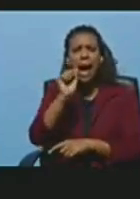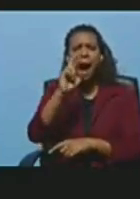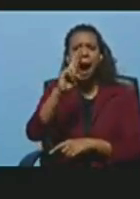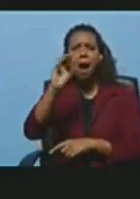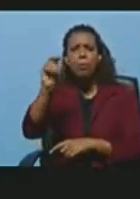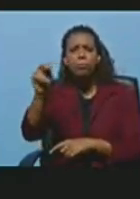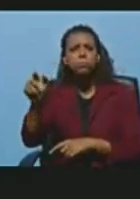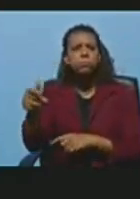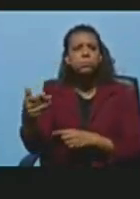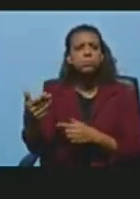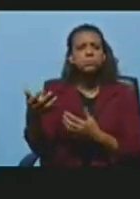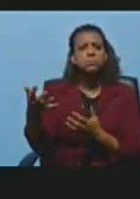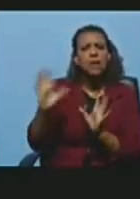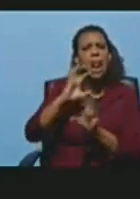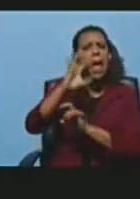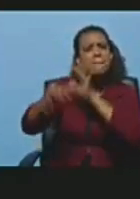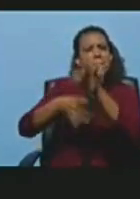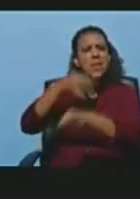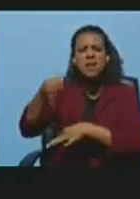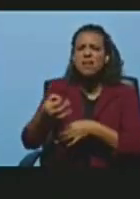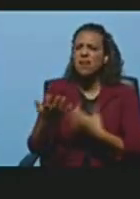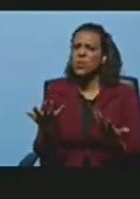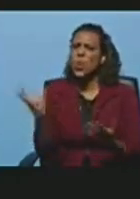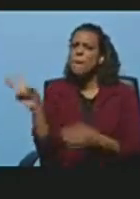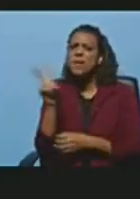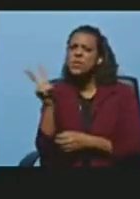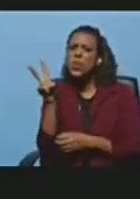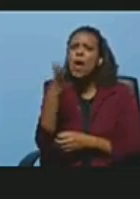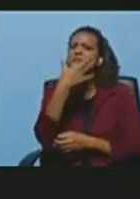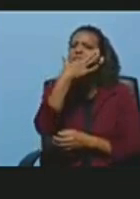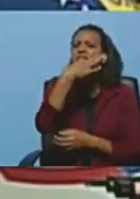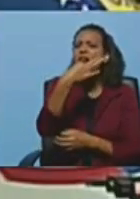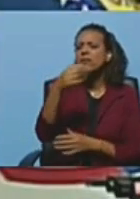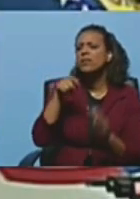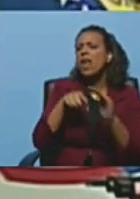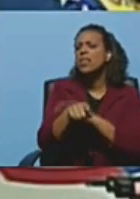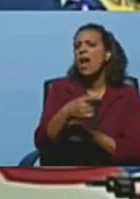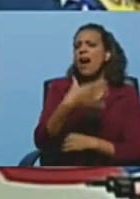él le explica a Dago Santa Marta, no, eso en Venezuela eso va a ser muy fácil.